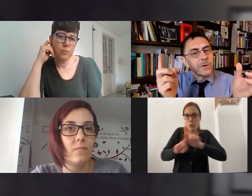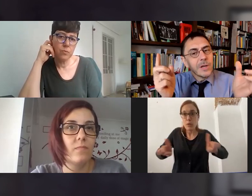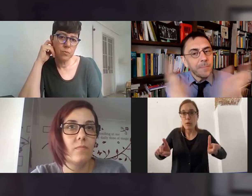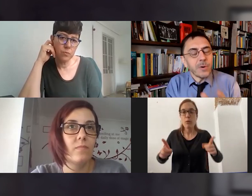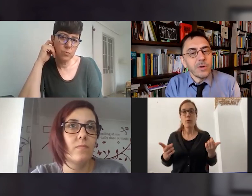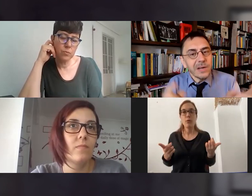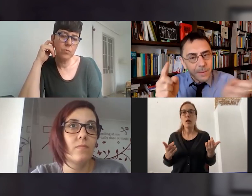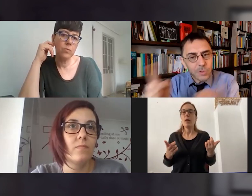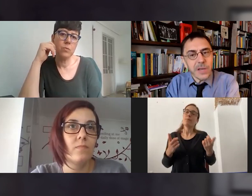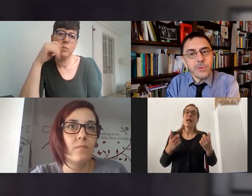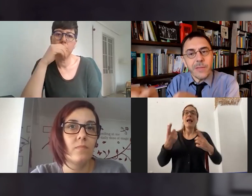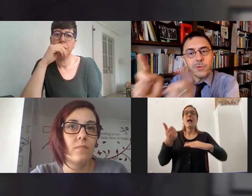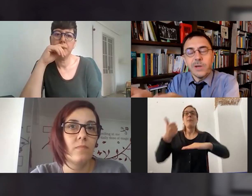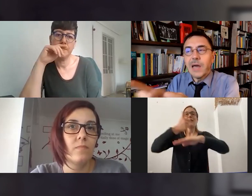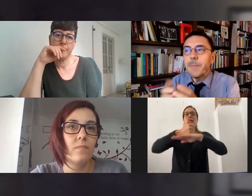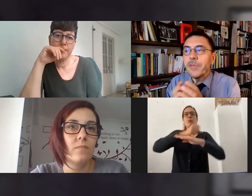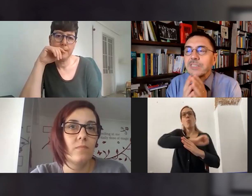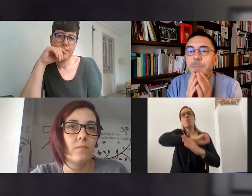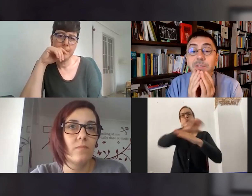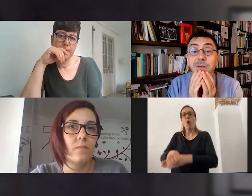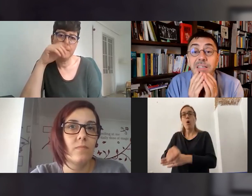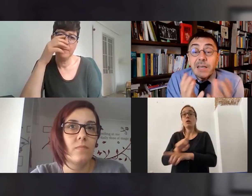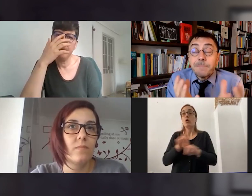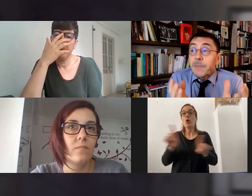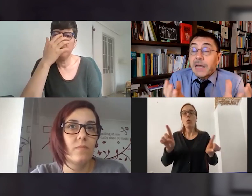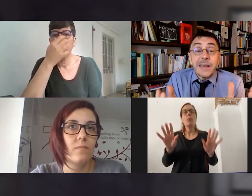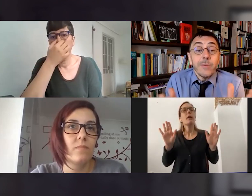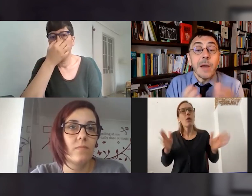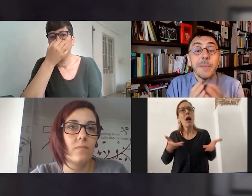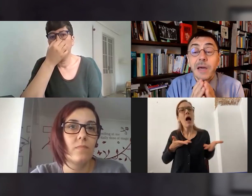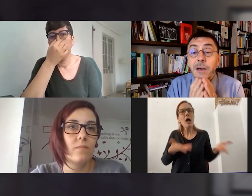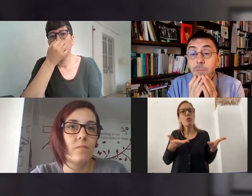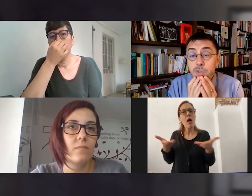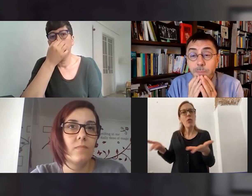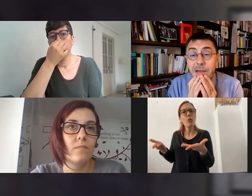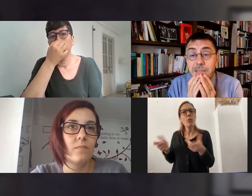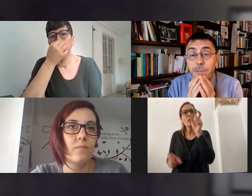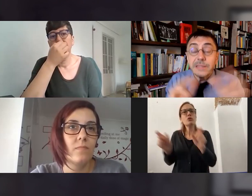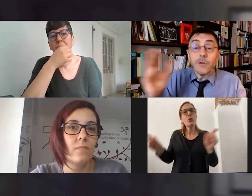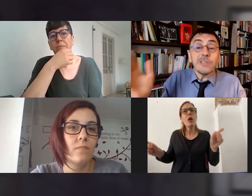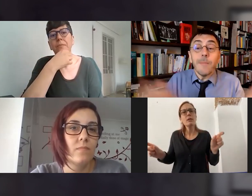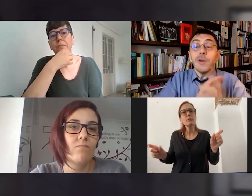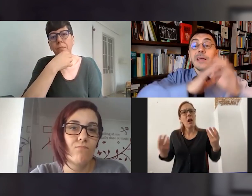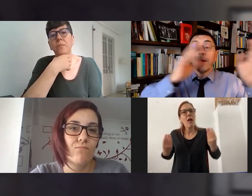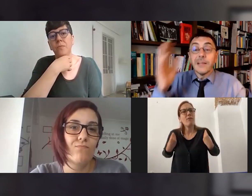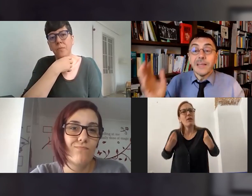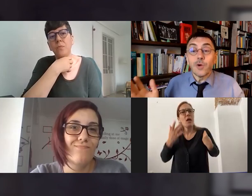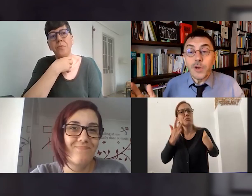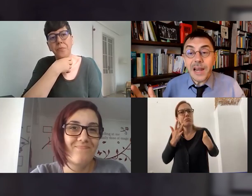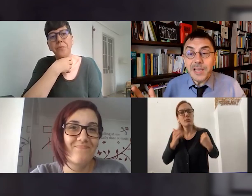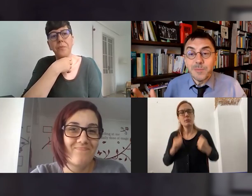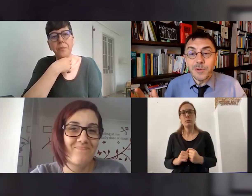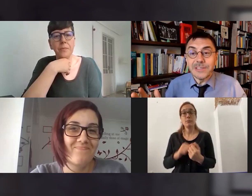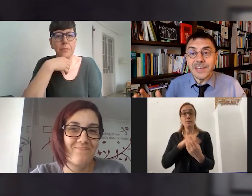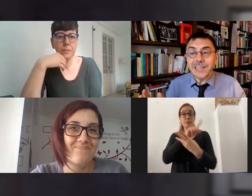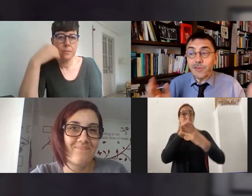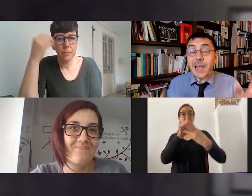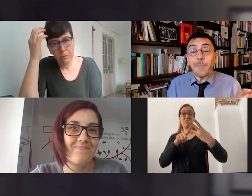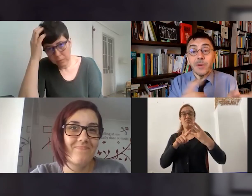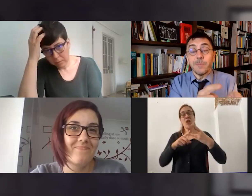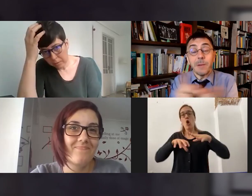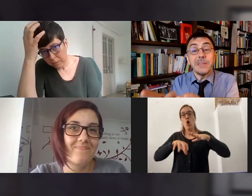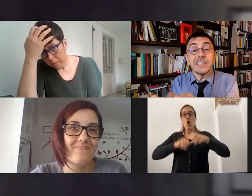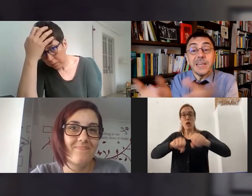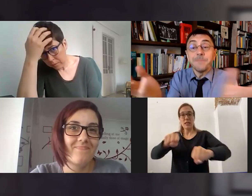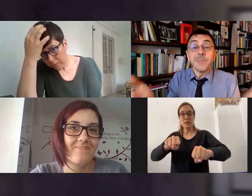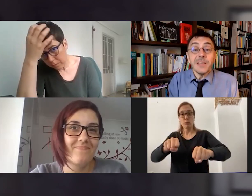capitalismo, pero le hemos ayudado, ¿no? A millones de personas a tener una vida mucho más decente. No se abole el colonialismo desde el Estado ya,